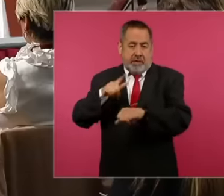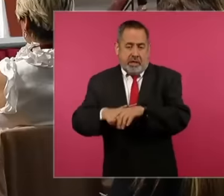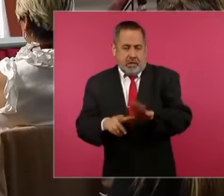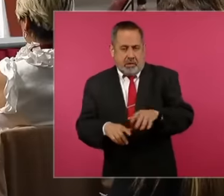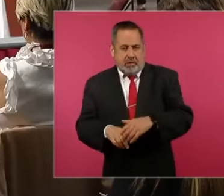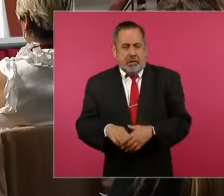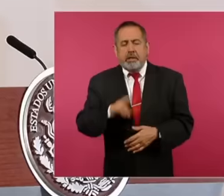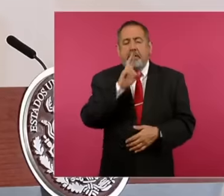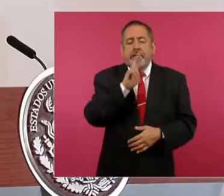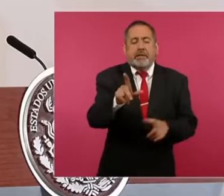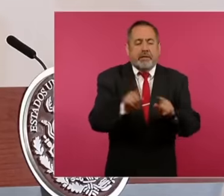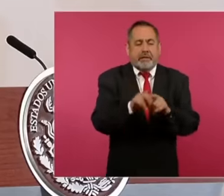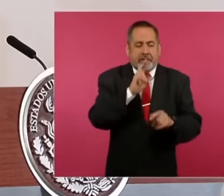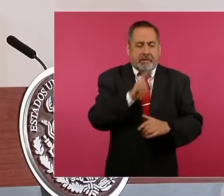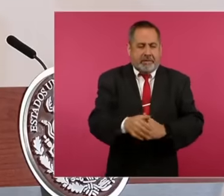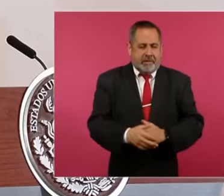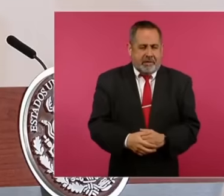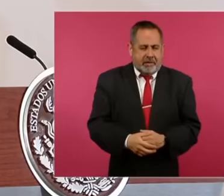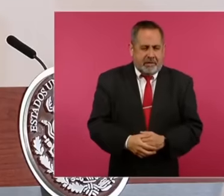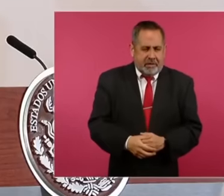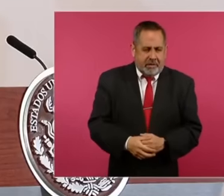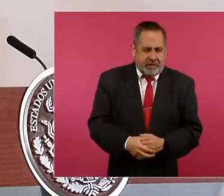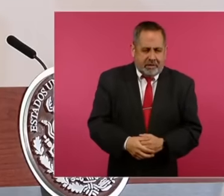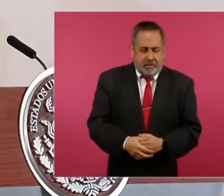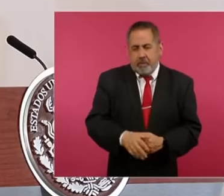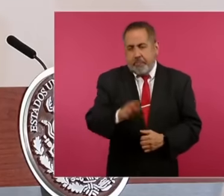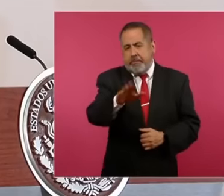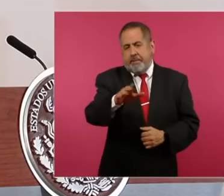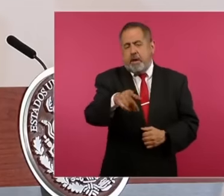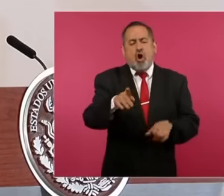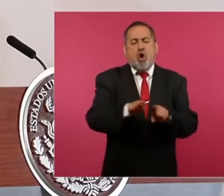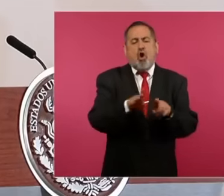así rápido. ¿Cómo tratan el asunto